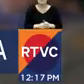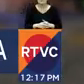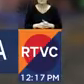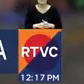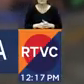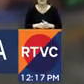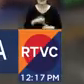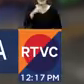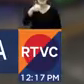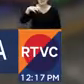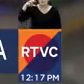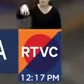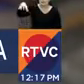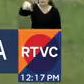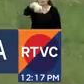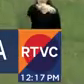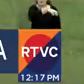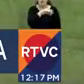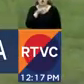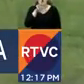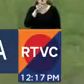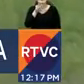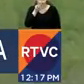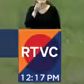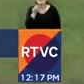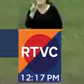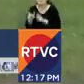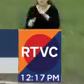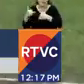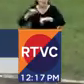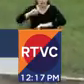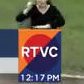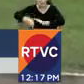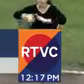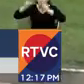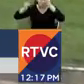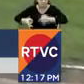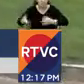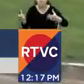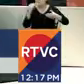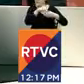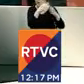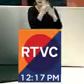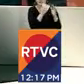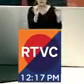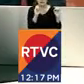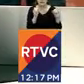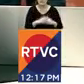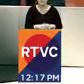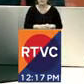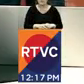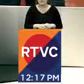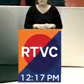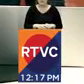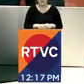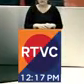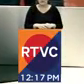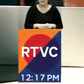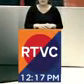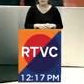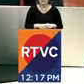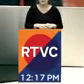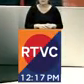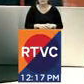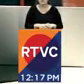que tiene el área metropolitana, hay 87 condenados que no han sido trasladados a cárceles. Hay preocupación en los habitantes del